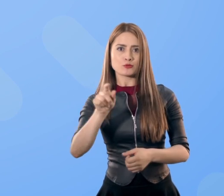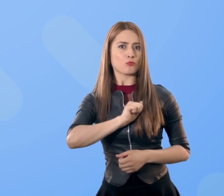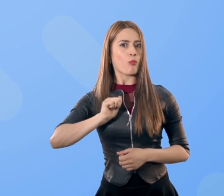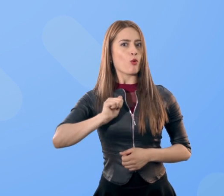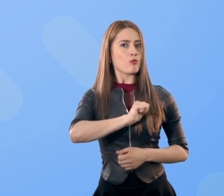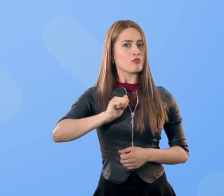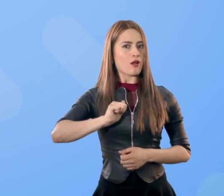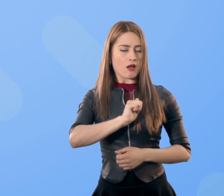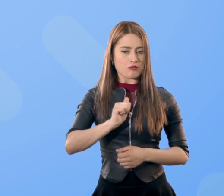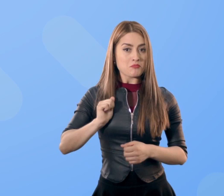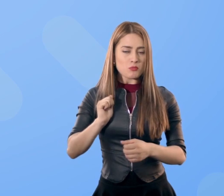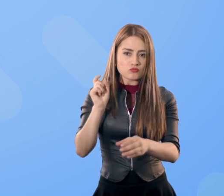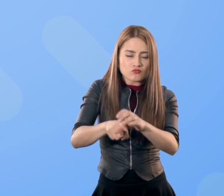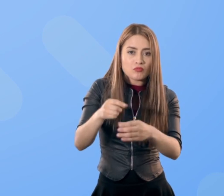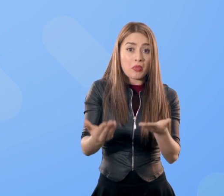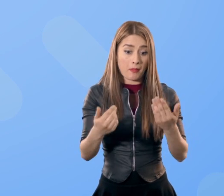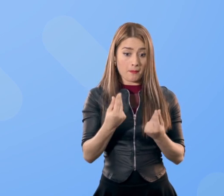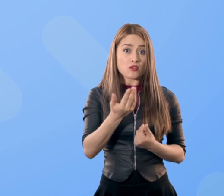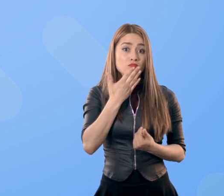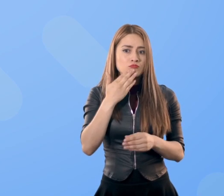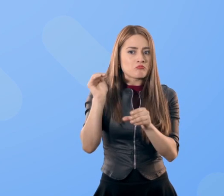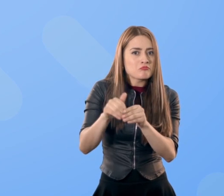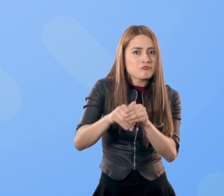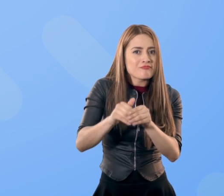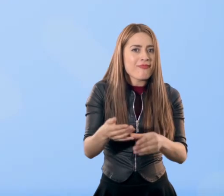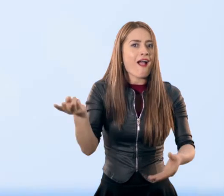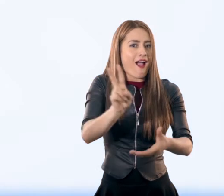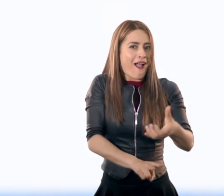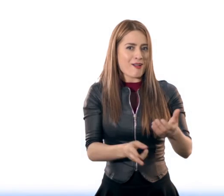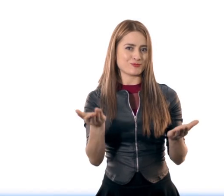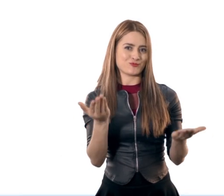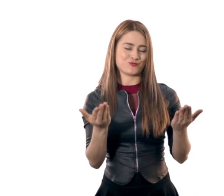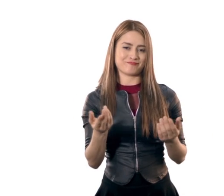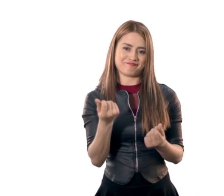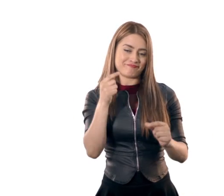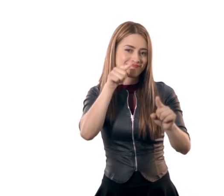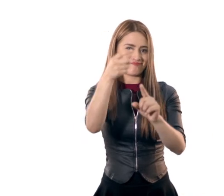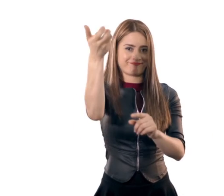pueden ahorrar en los fondos de pensiones voluntarias de acuerdo a sus metas y capacidad de ahorro.